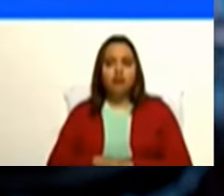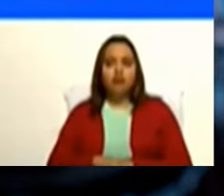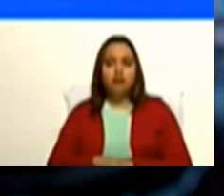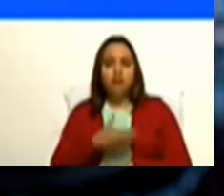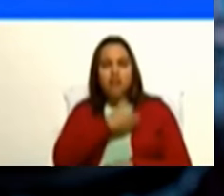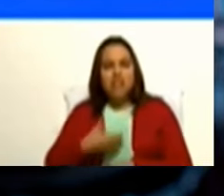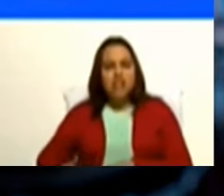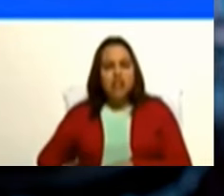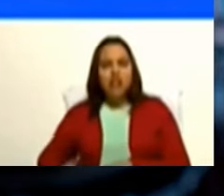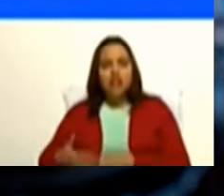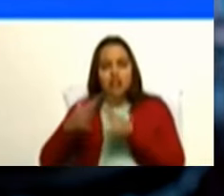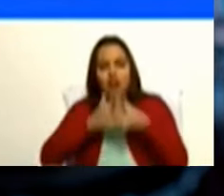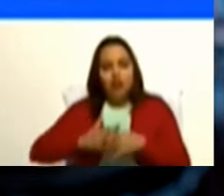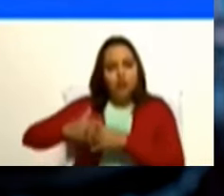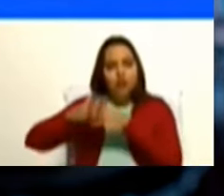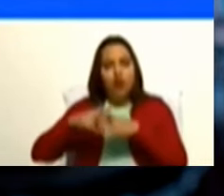Presidente Joe Biden,